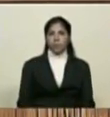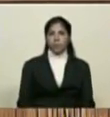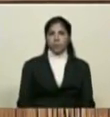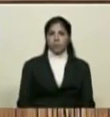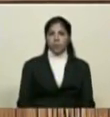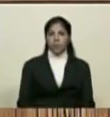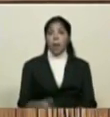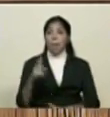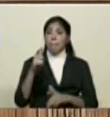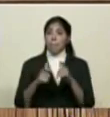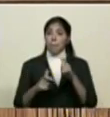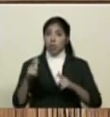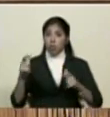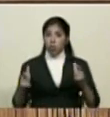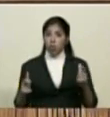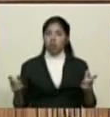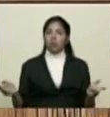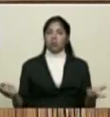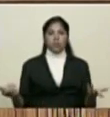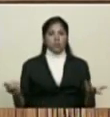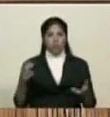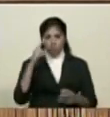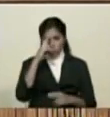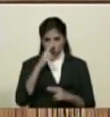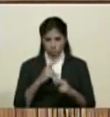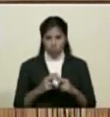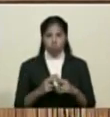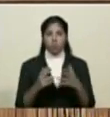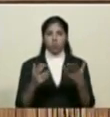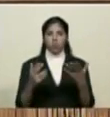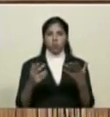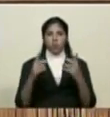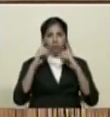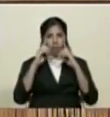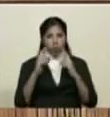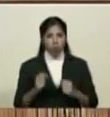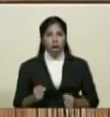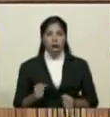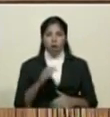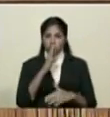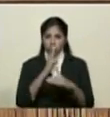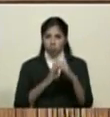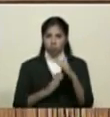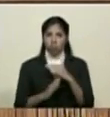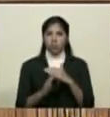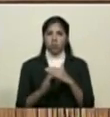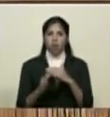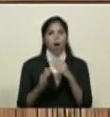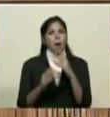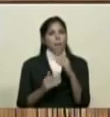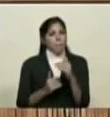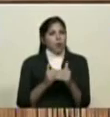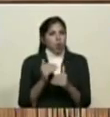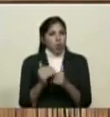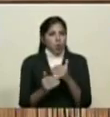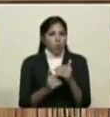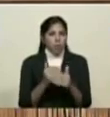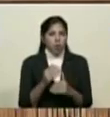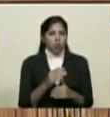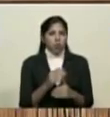gente honorable, gente proba, ha venido ocupando poco a poco los cargos de directores